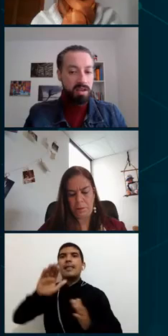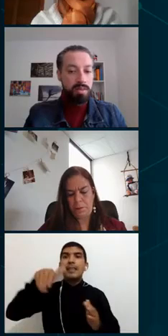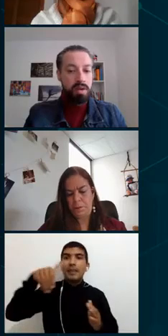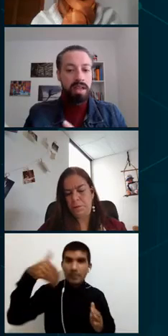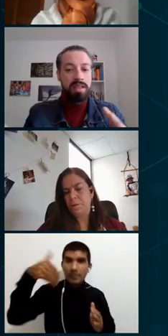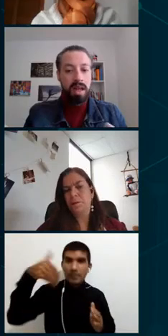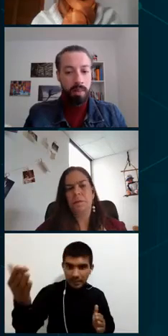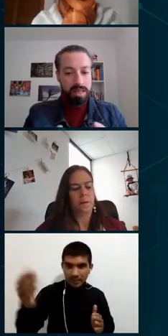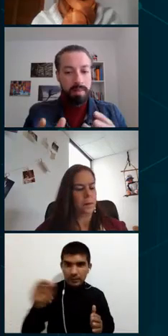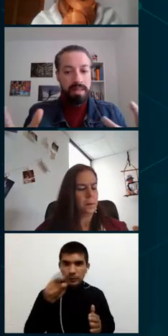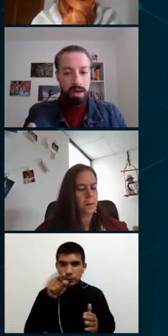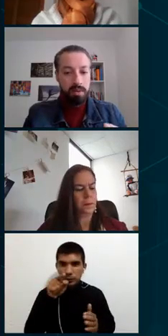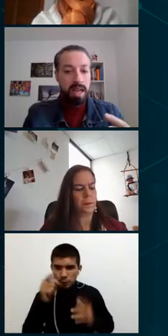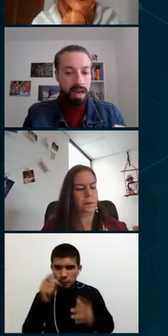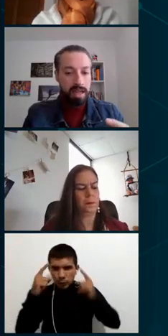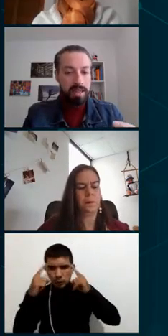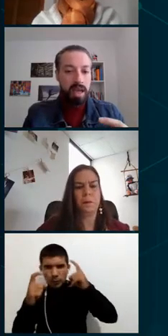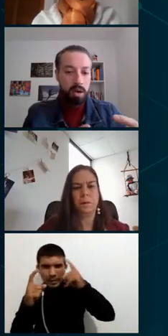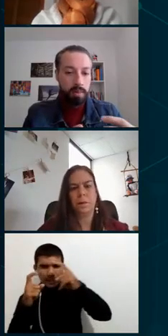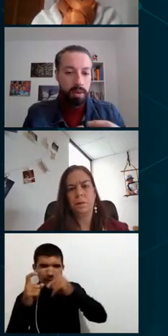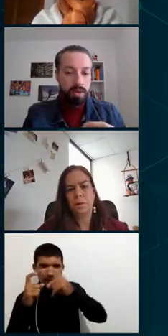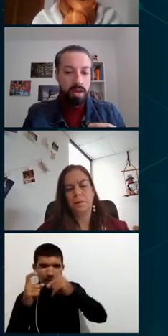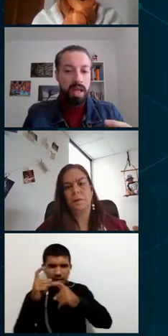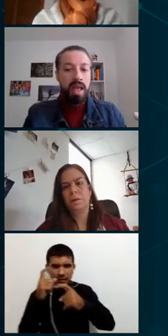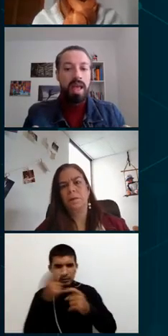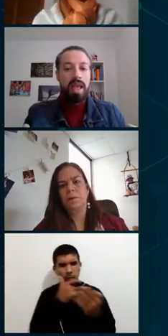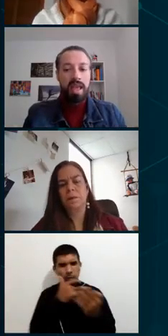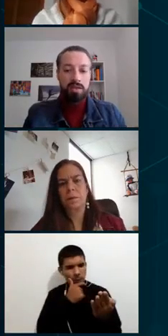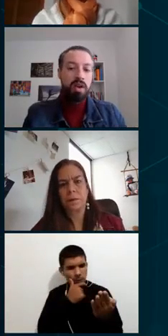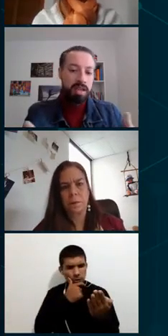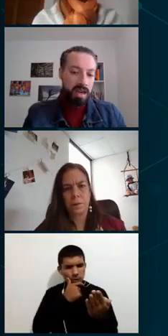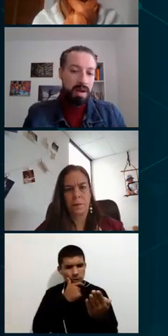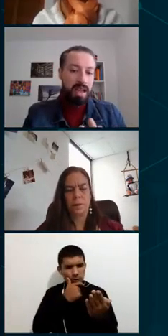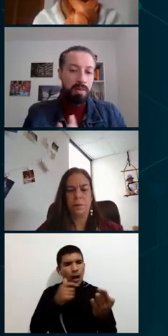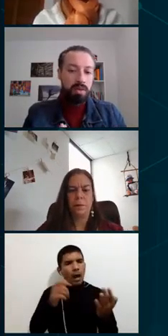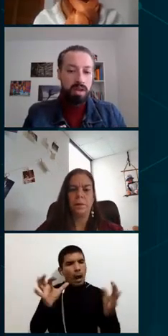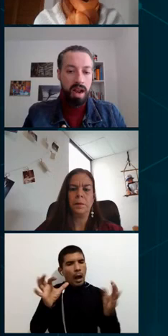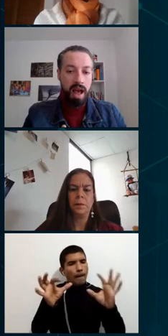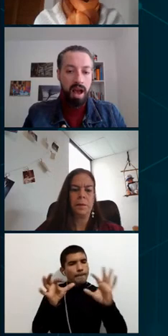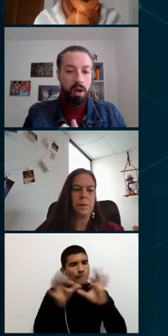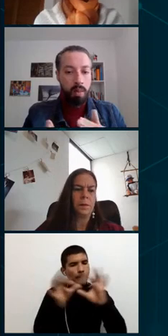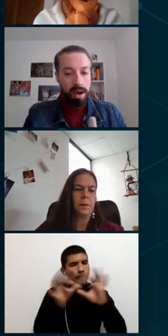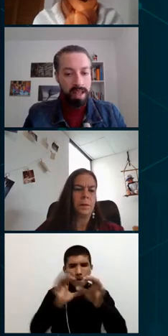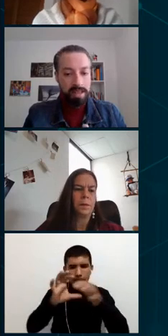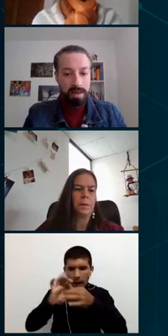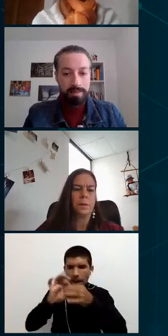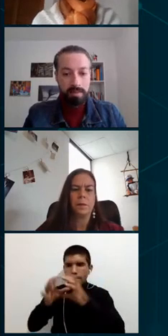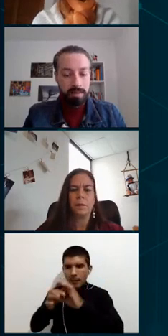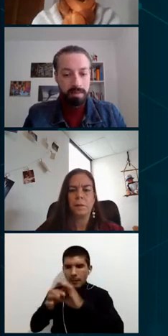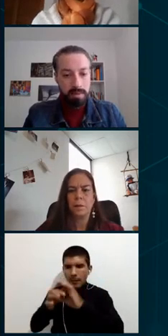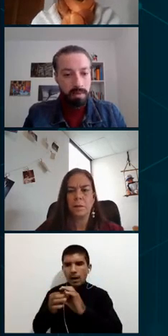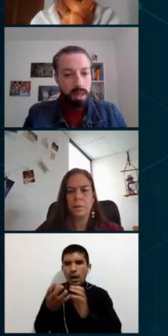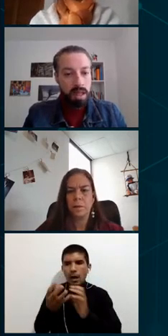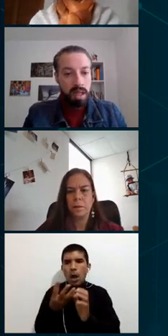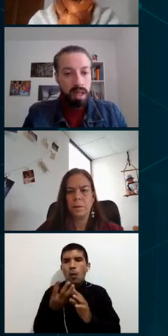hay ideas comunes, pues empezar a unirlas en grupos y eso es lo que llamaríamos la convergencia.